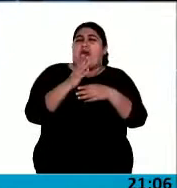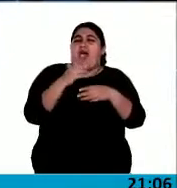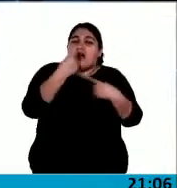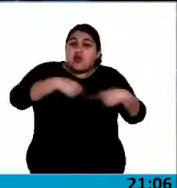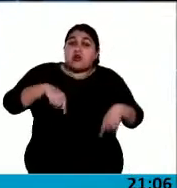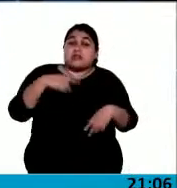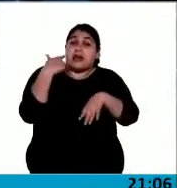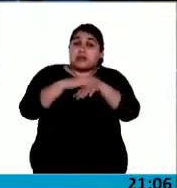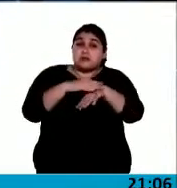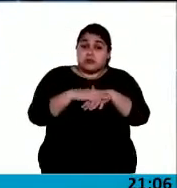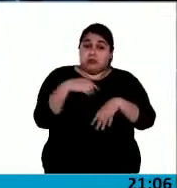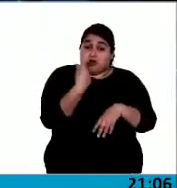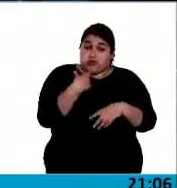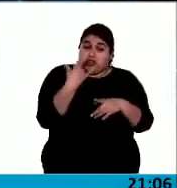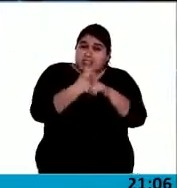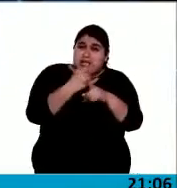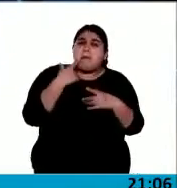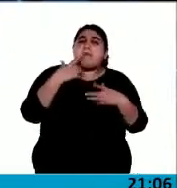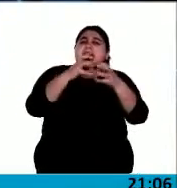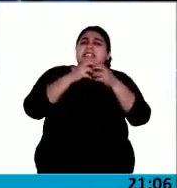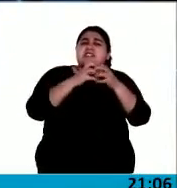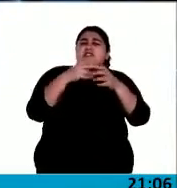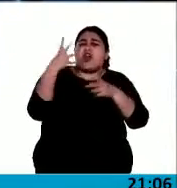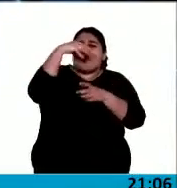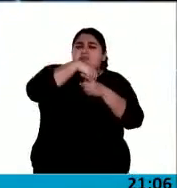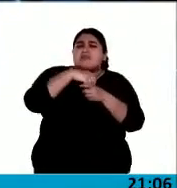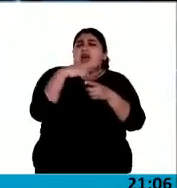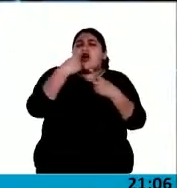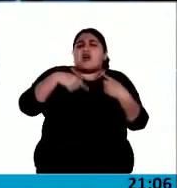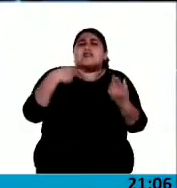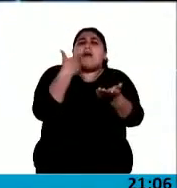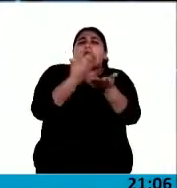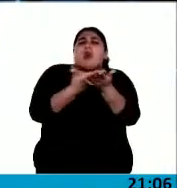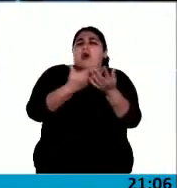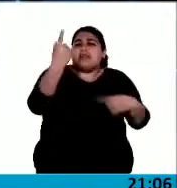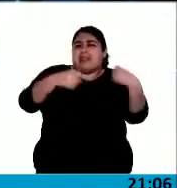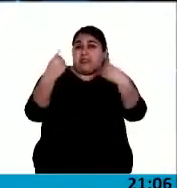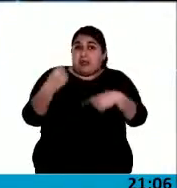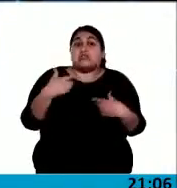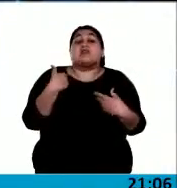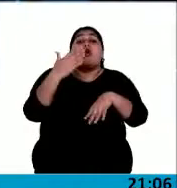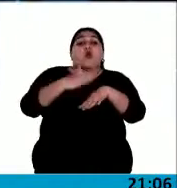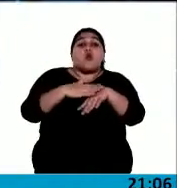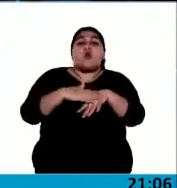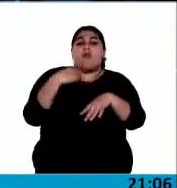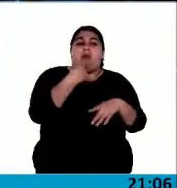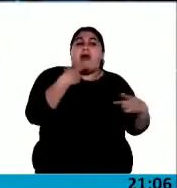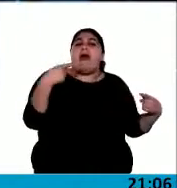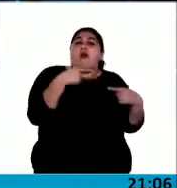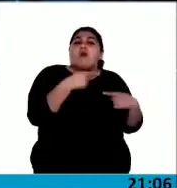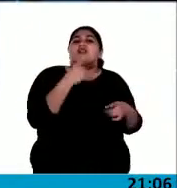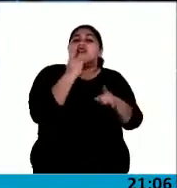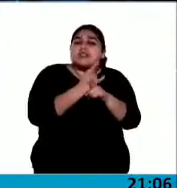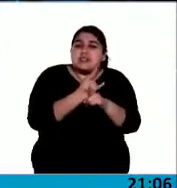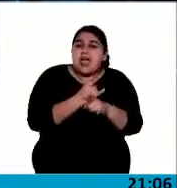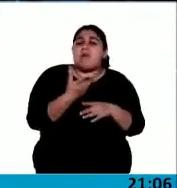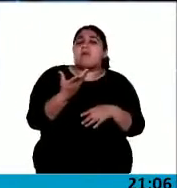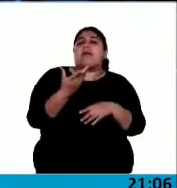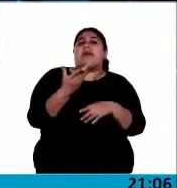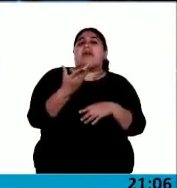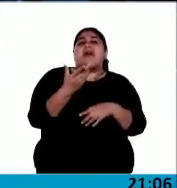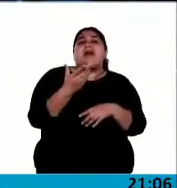viene a acompañar todas las sesiones y a debatir todas las propuestas. La culpa es de la oposición en el